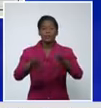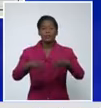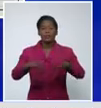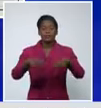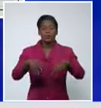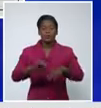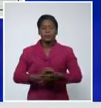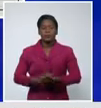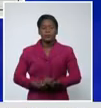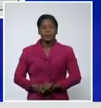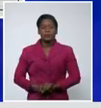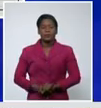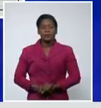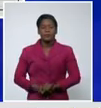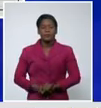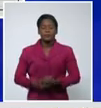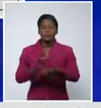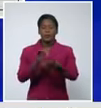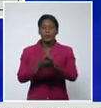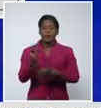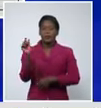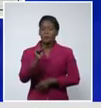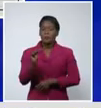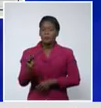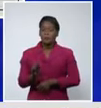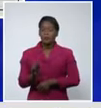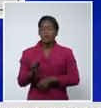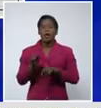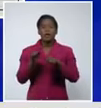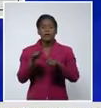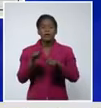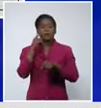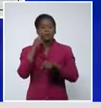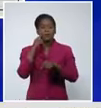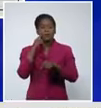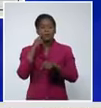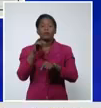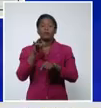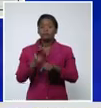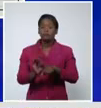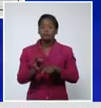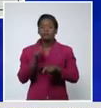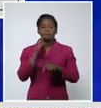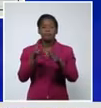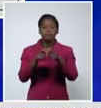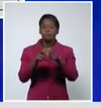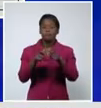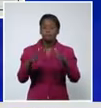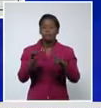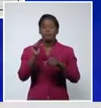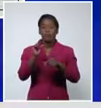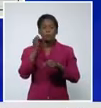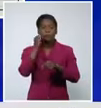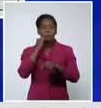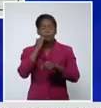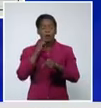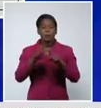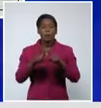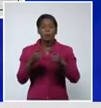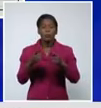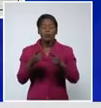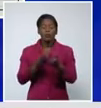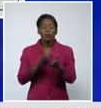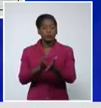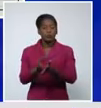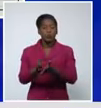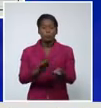territorio. Mayabeque, discretamente inferior en el día de ayer, pero todavía con un comportamiento